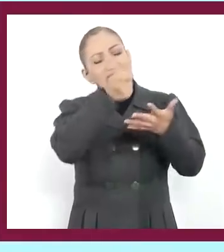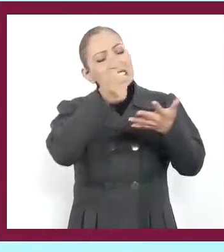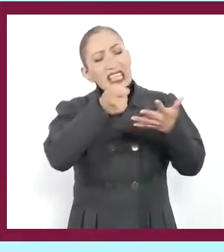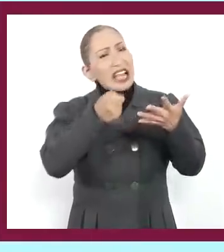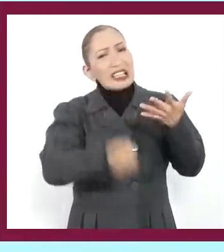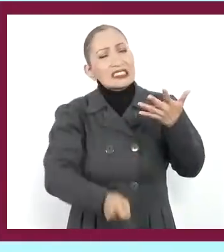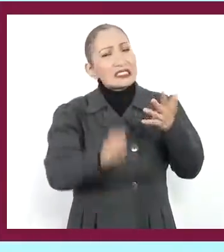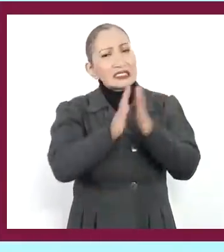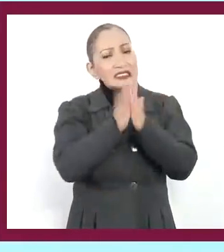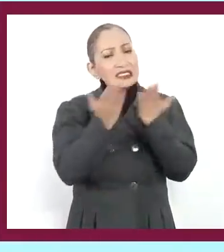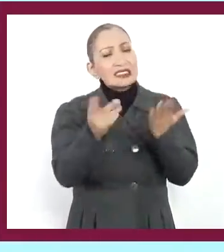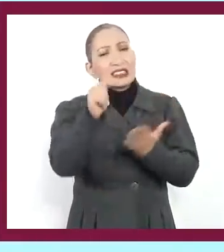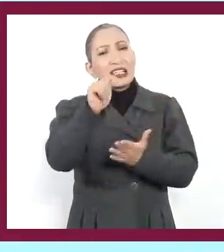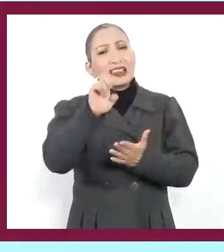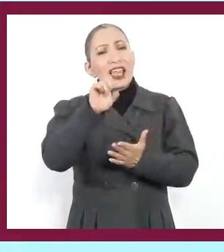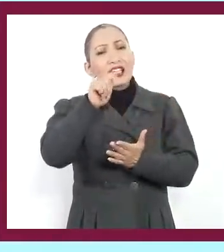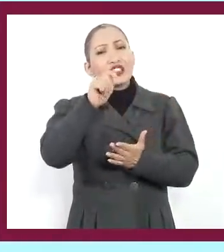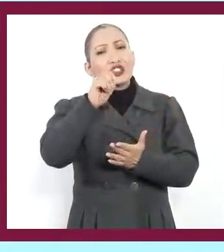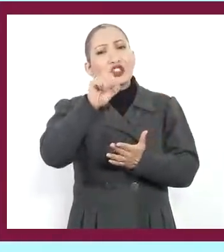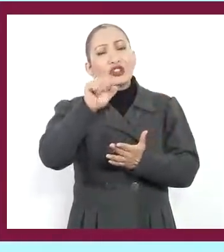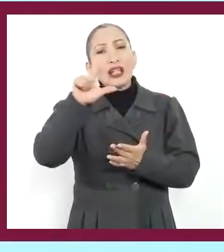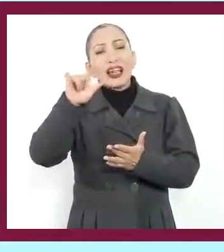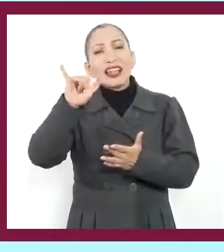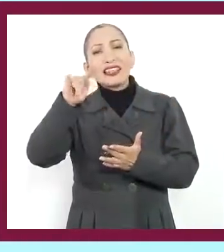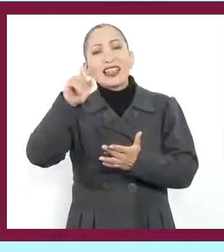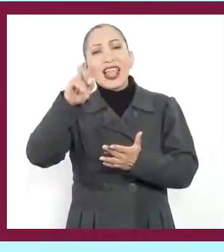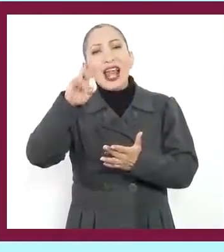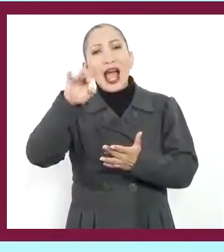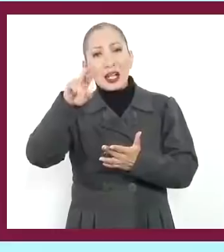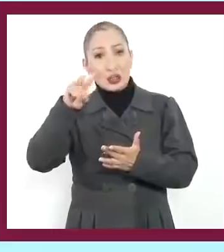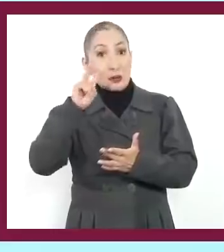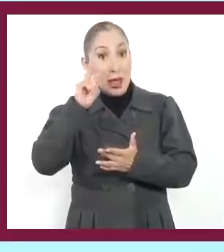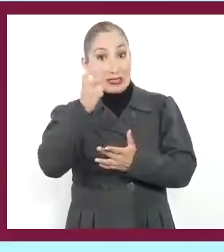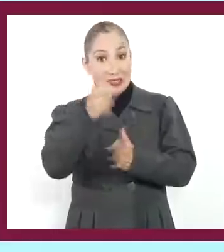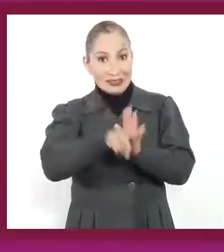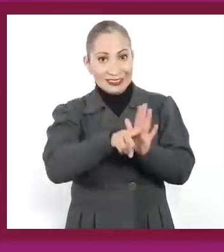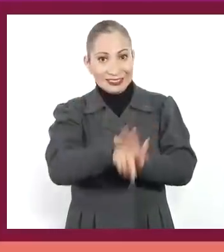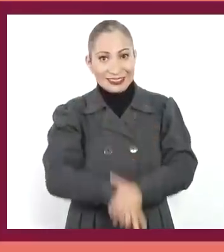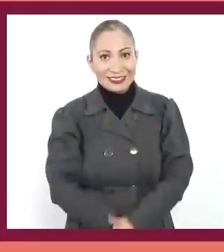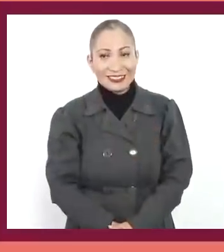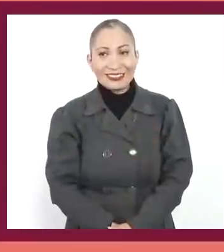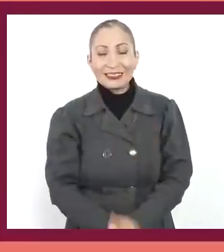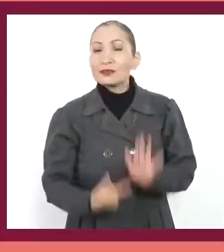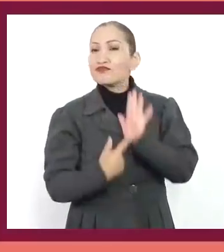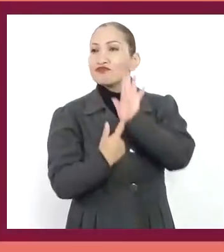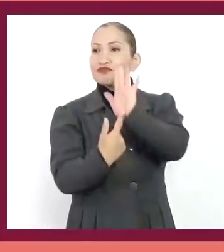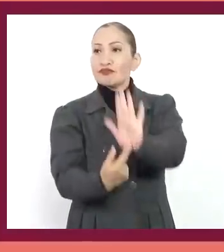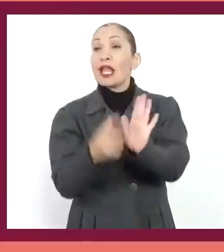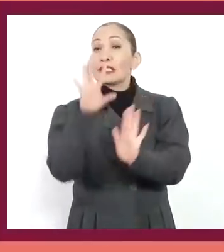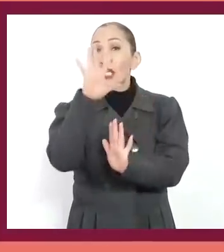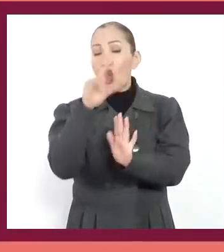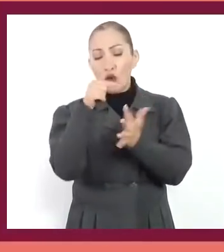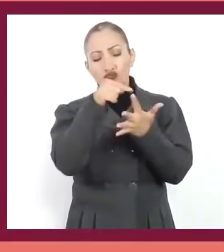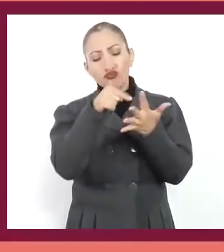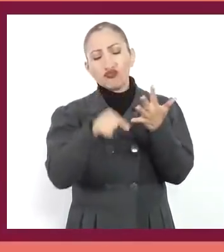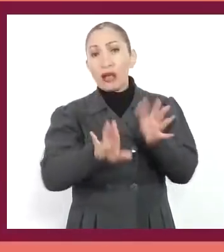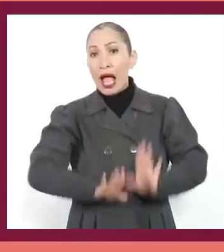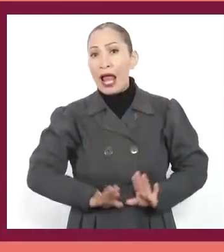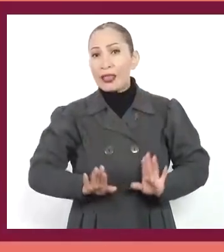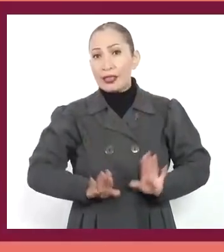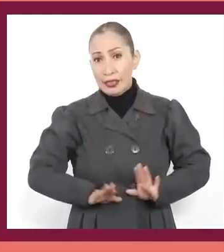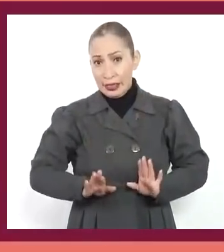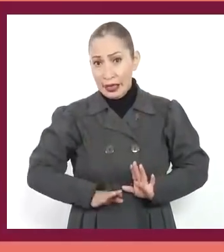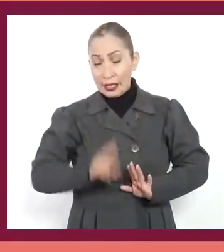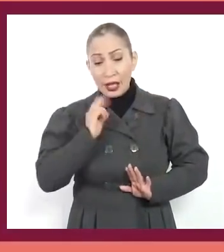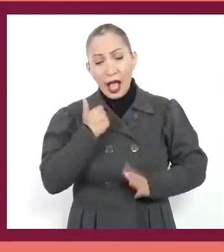los textos literarios. Para ello, los invitamos a ver el siguiente video. Te presentamos 5 características que te ayudarán